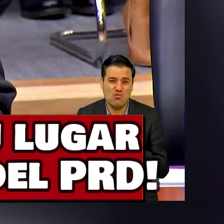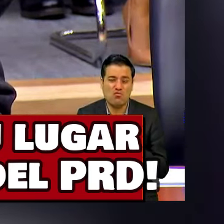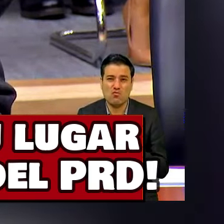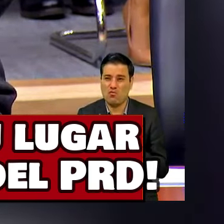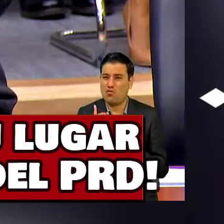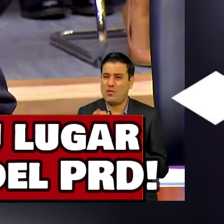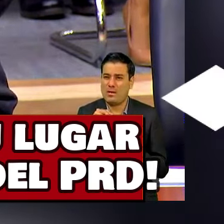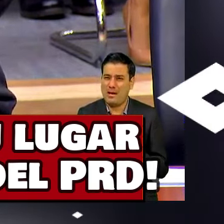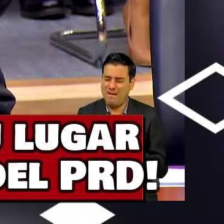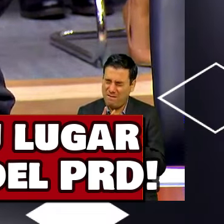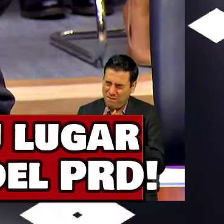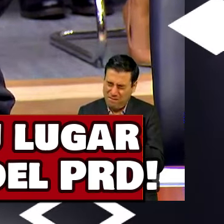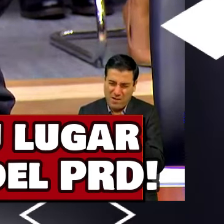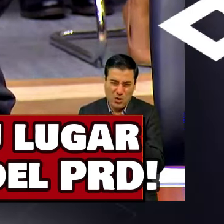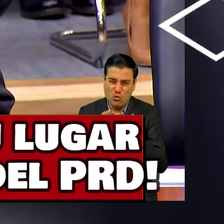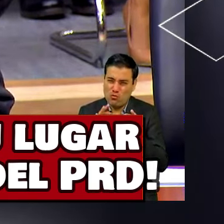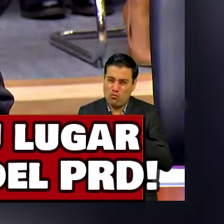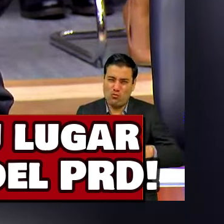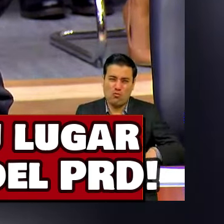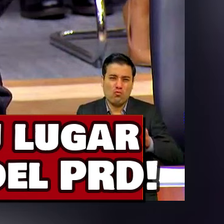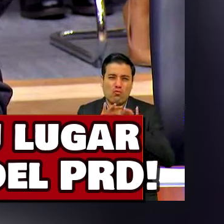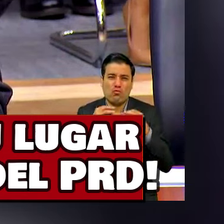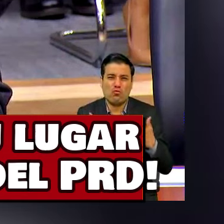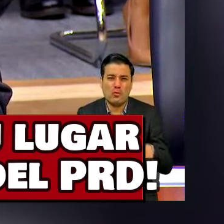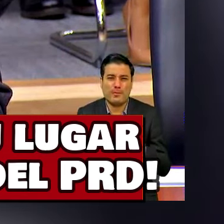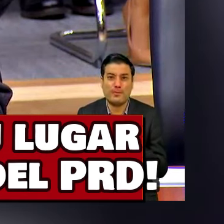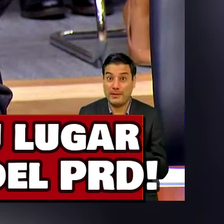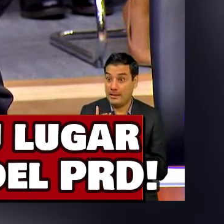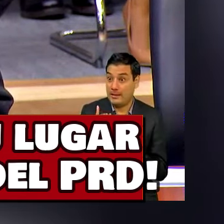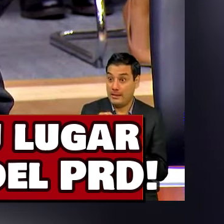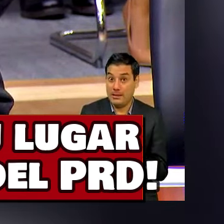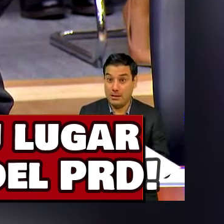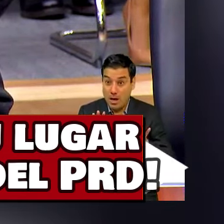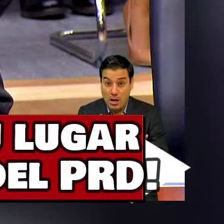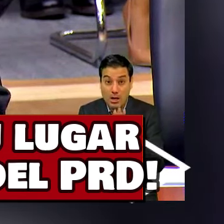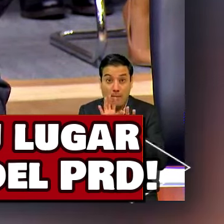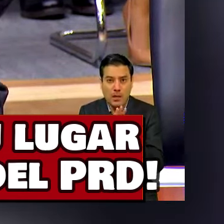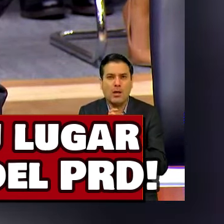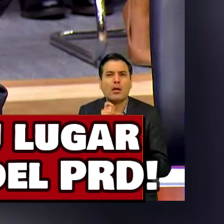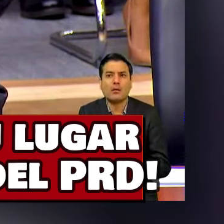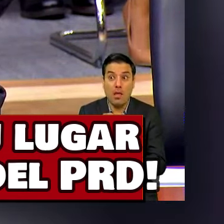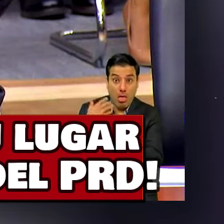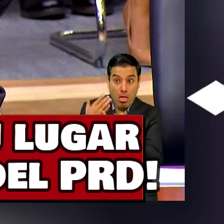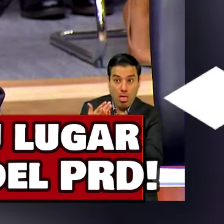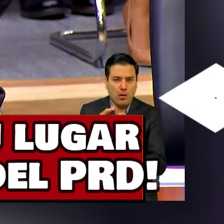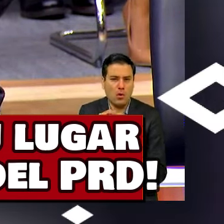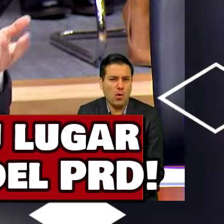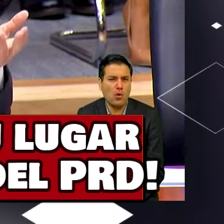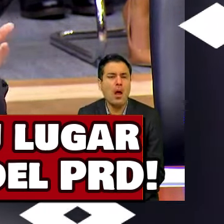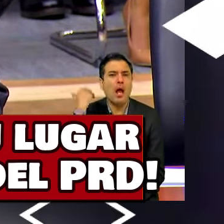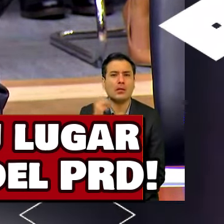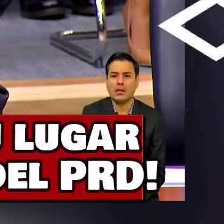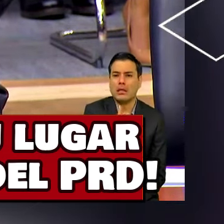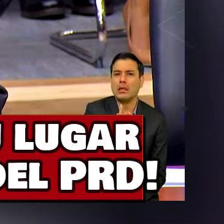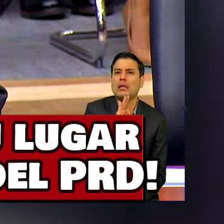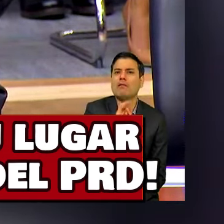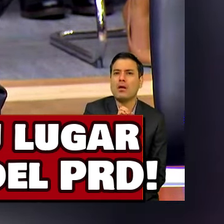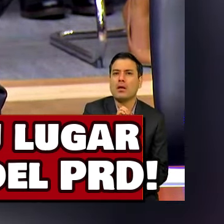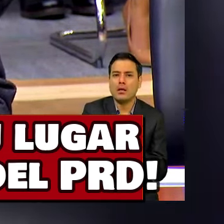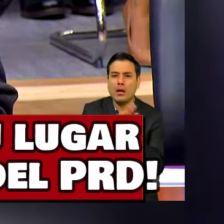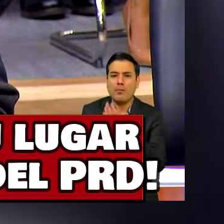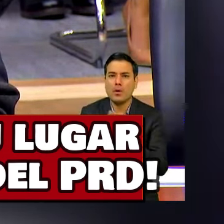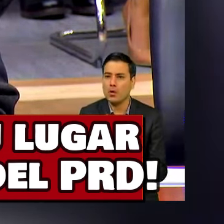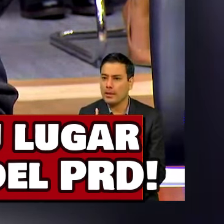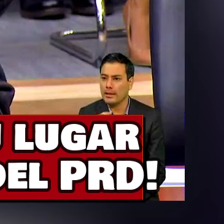muy importante. Y el que pueda tener transformaciones no quiere decir que le estemos atacando. Pues cuando el IFE cambió a INE, nadie dijo que lo querían